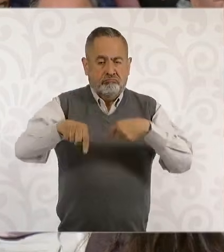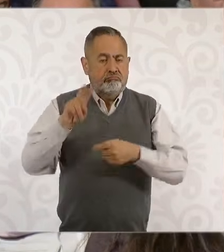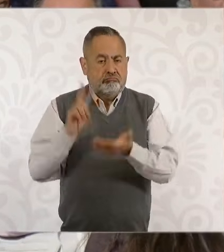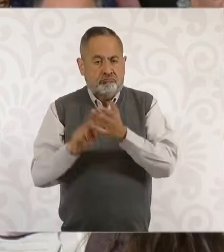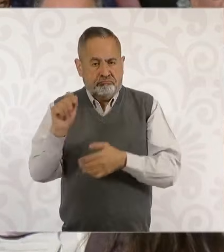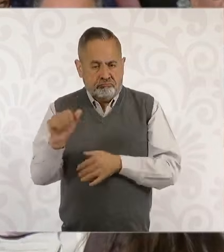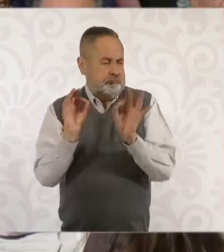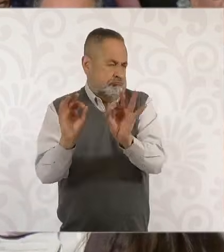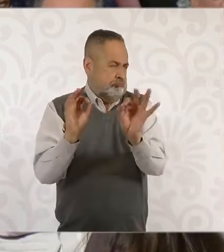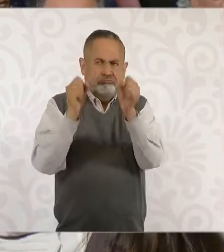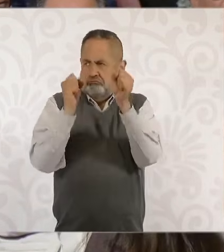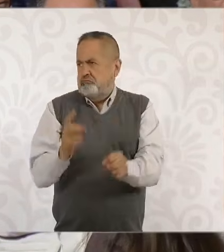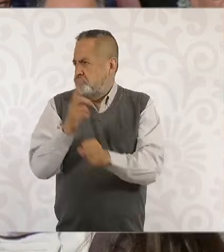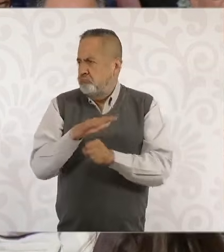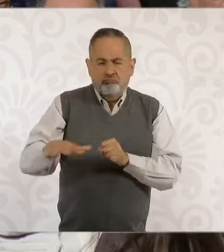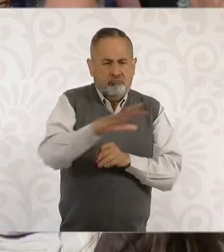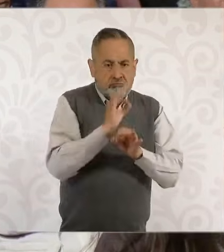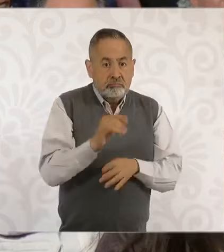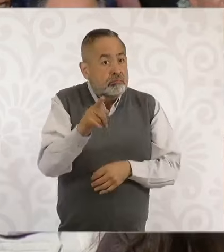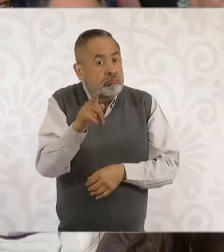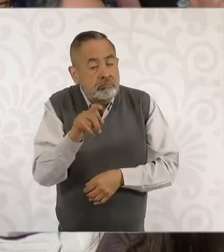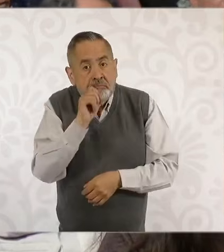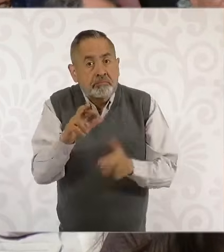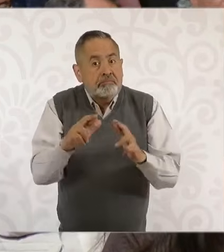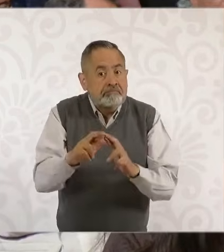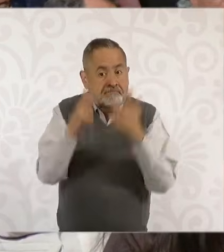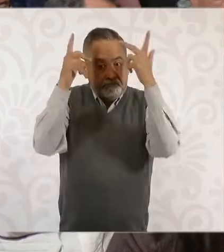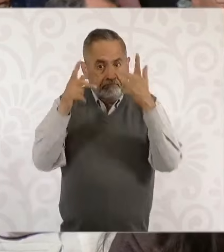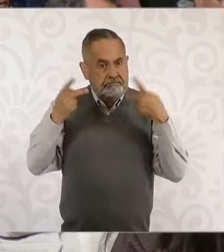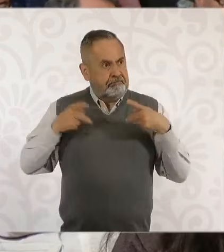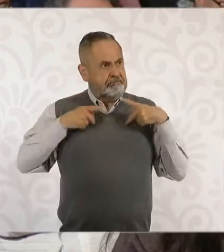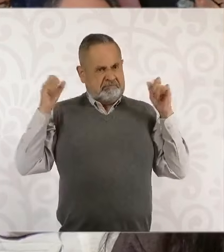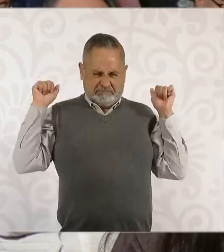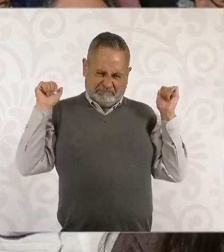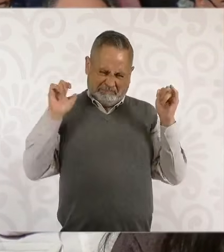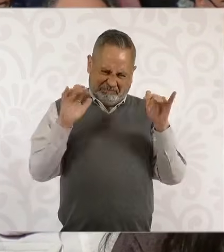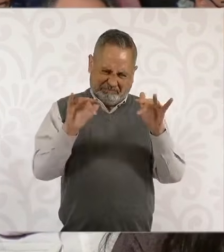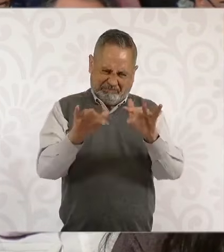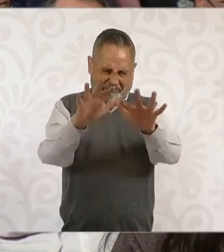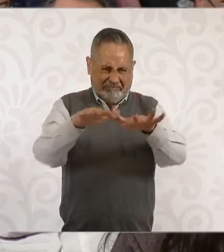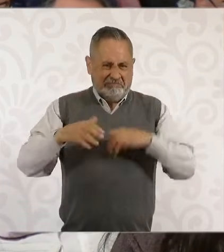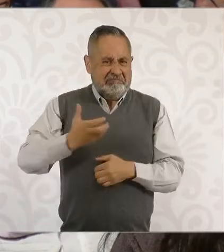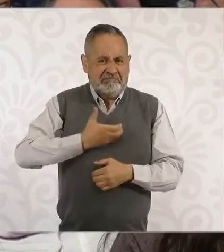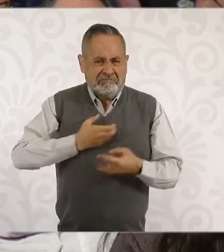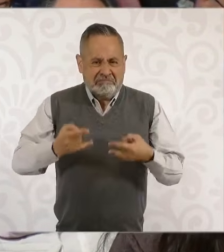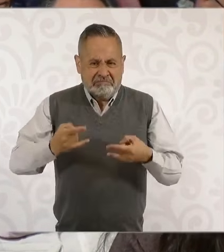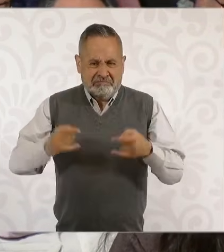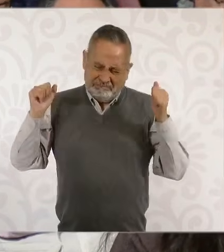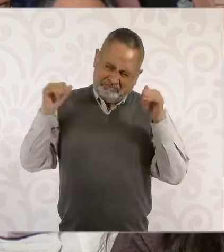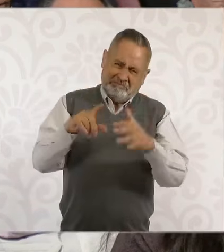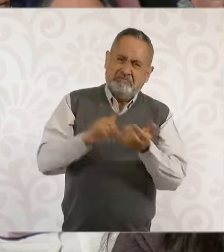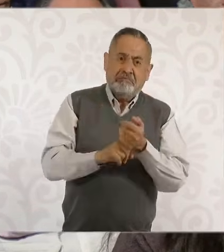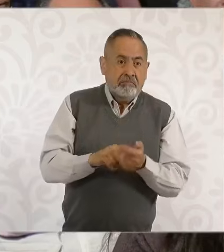pues, aparte de esta situación, se rompió récord en lo que es asistencia al Zócalo, donde hubo más